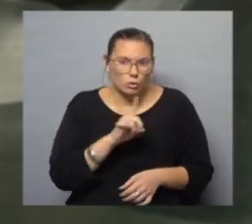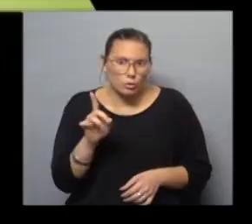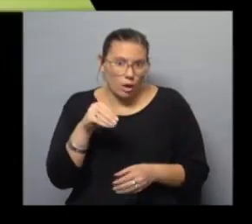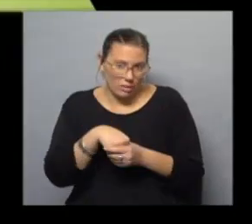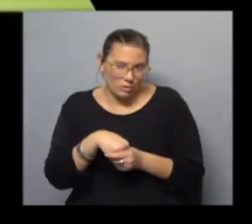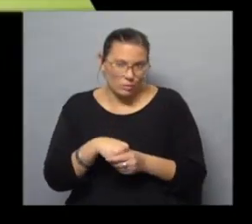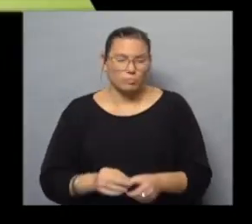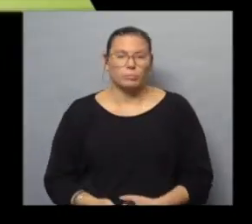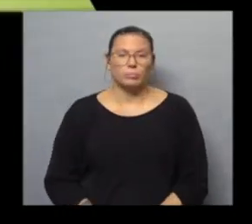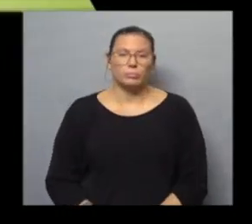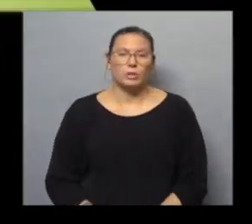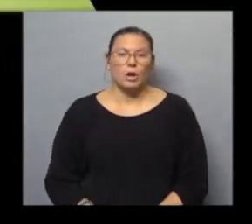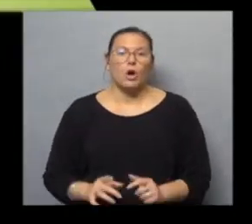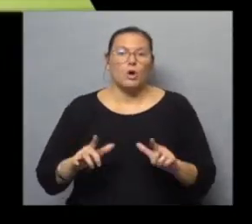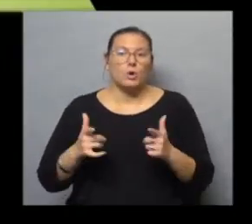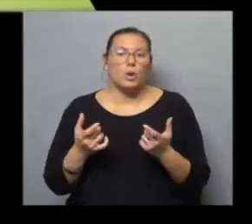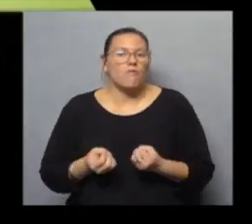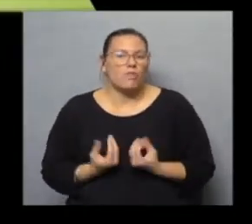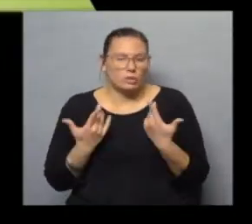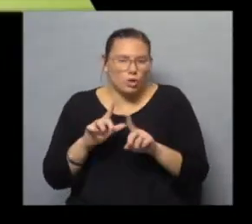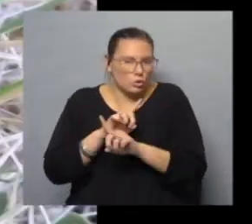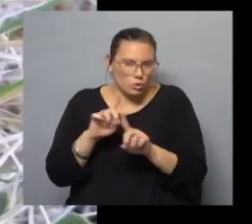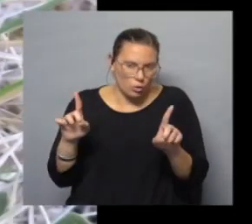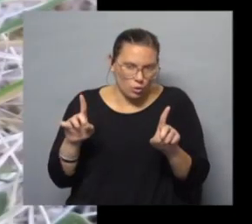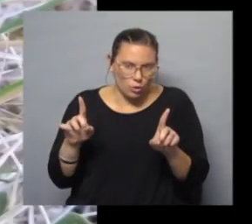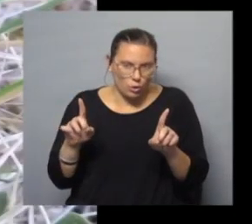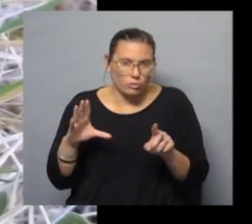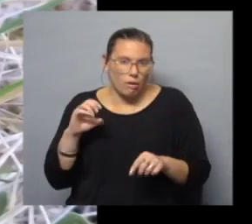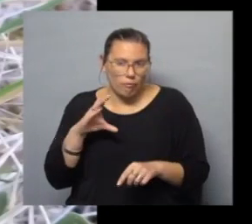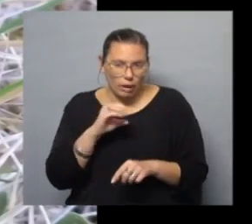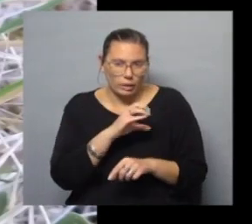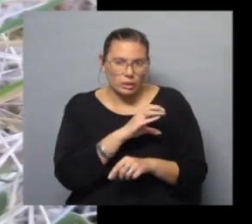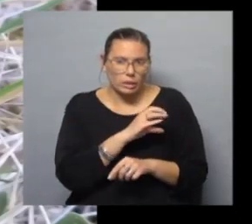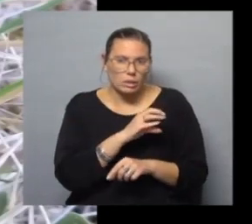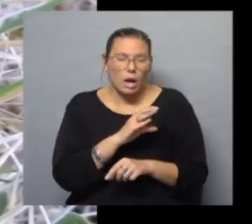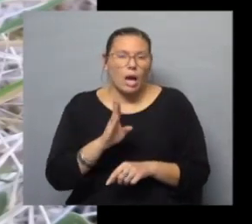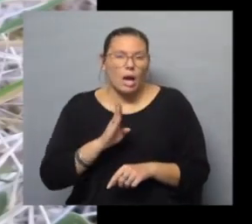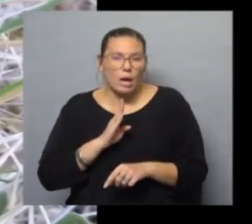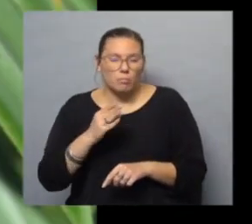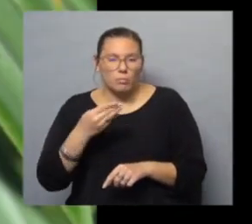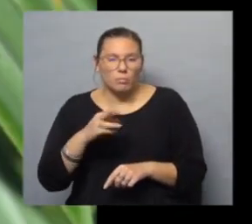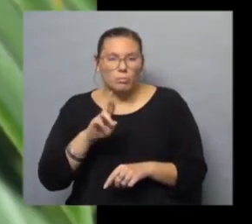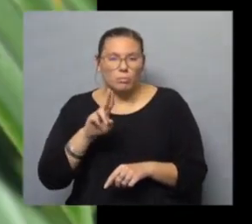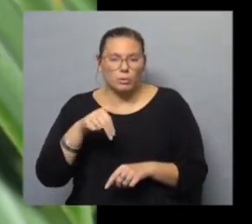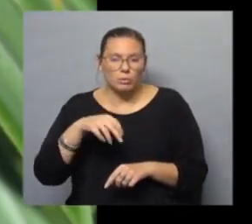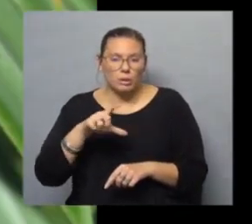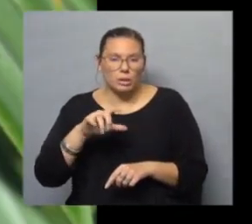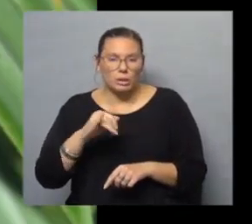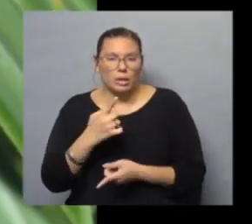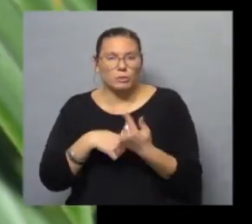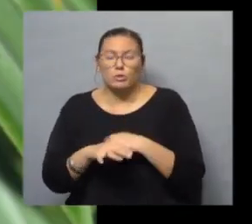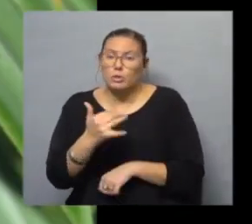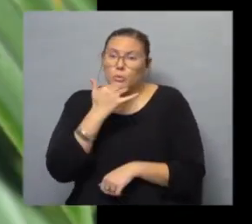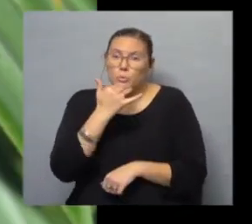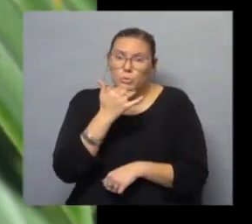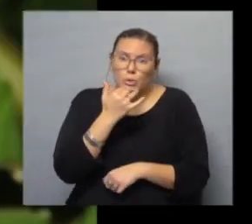sus ovarios. No encontramos infección de las bacterias en las hembras de Brunneria subaptera, por lo que todavía no